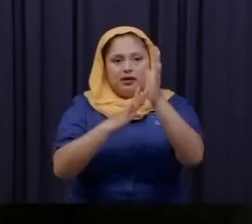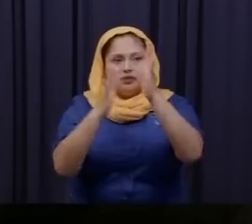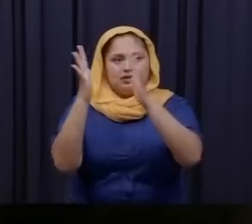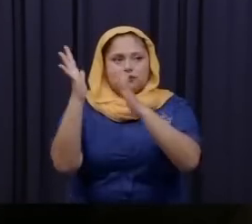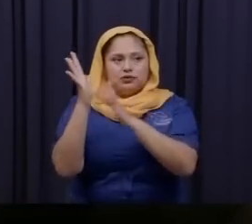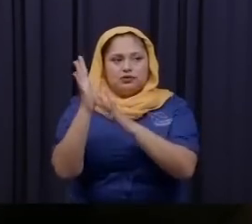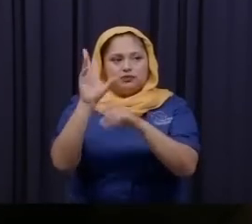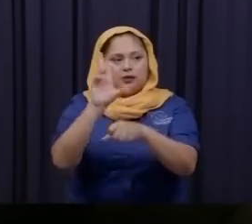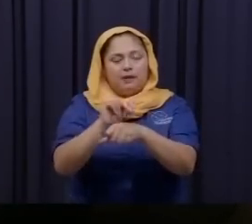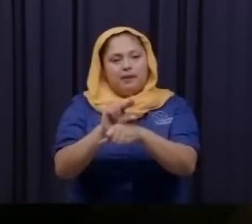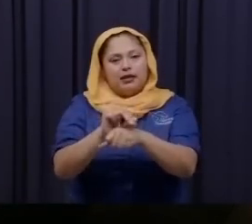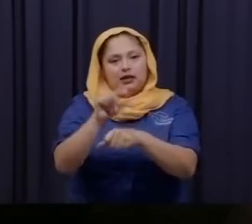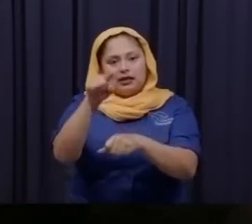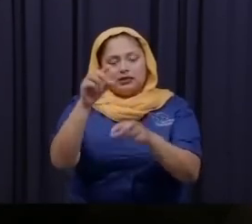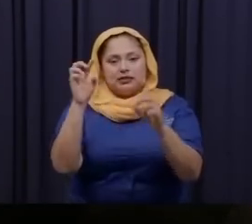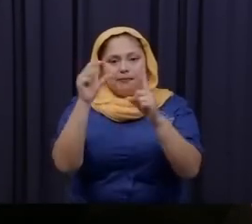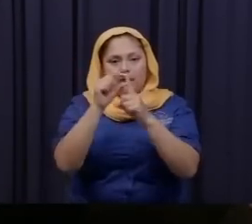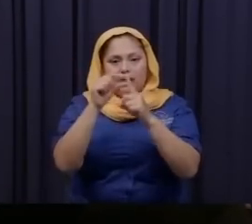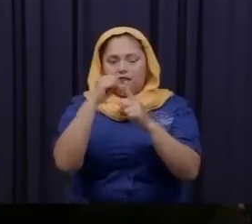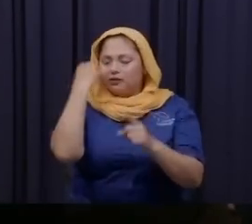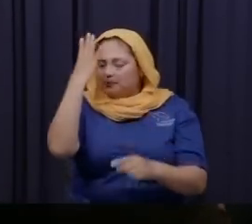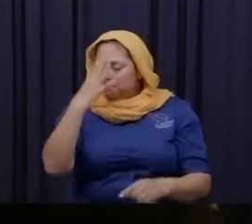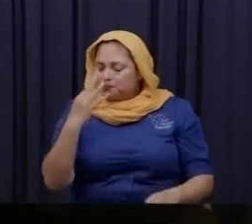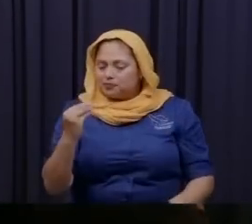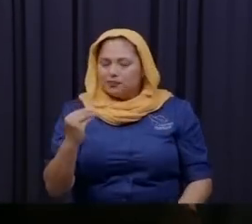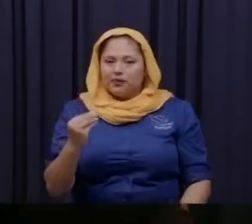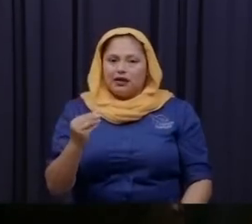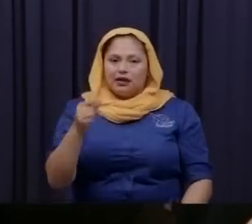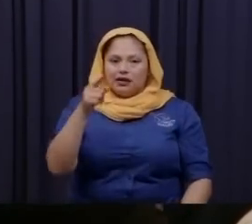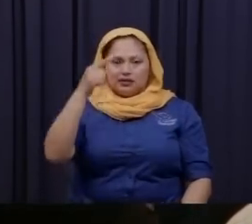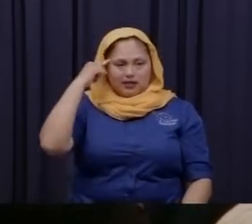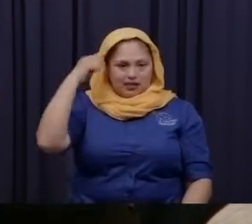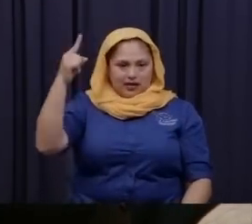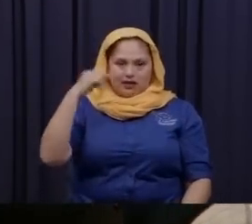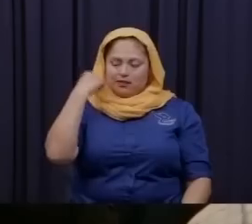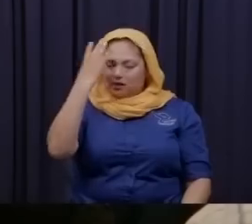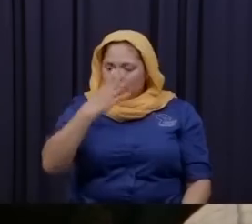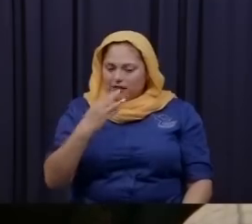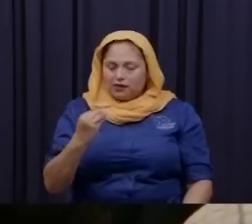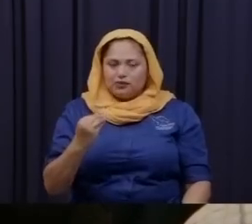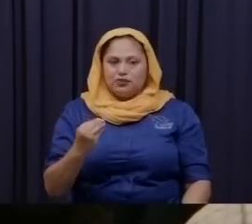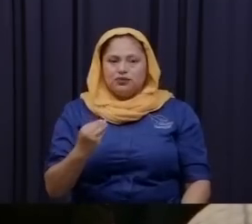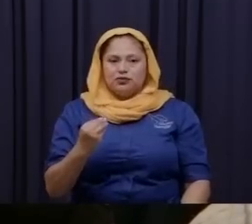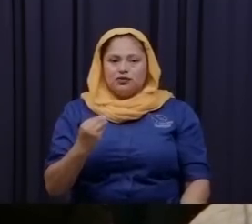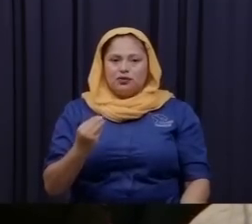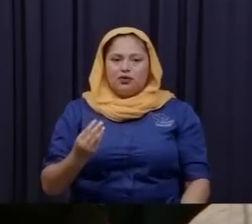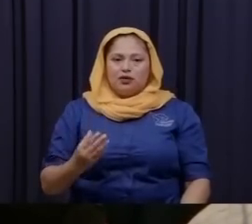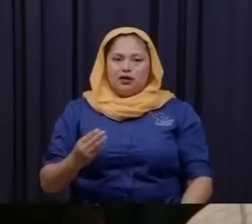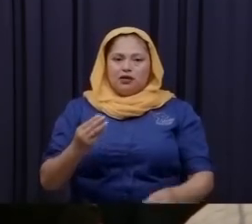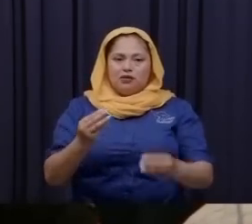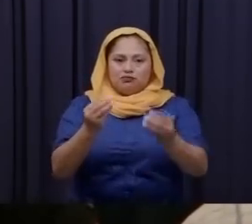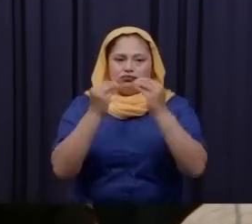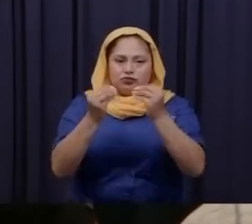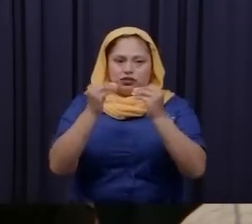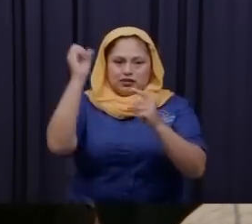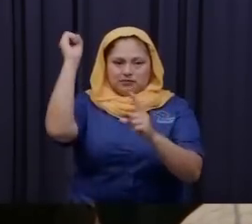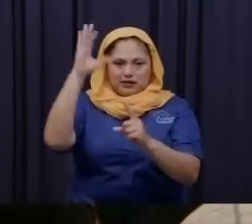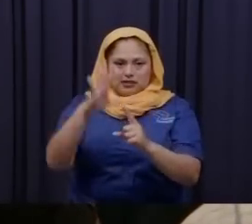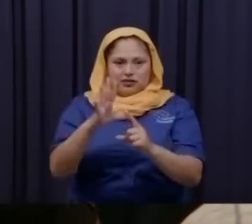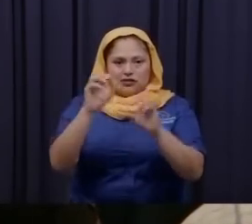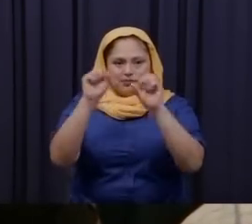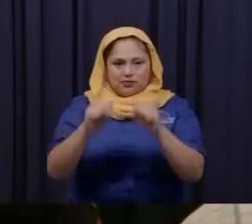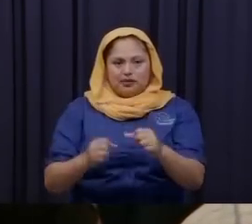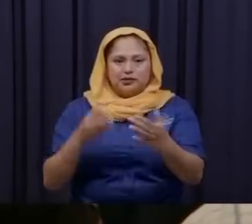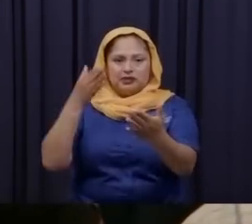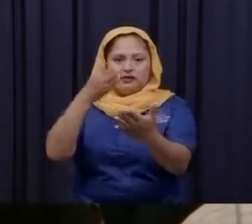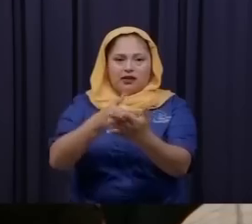Jesús. Y permite, Señor, que esta palabra preciosa y que este día maravilloso, Señor, de muchas y múltiples bendiciones, podamos llevarlo a